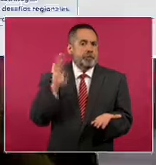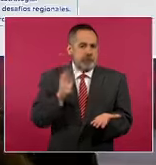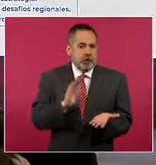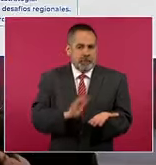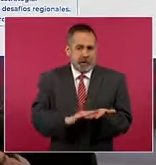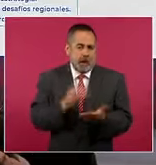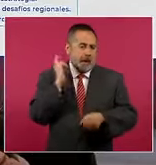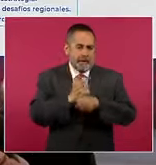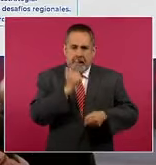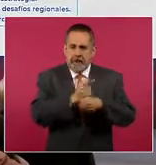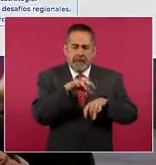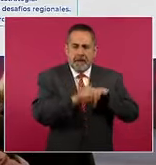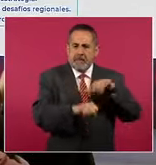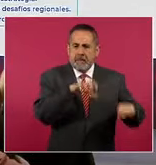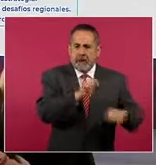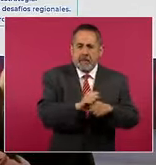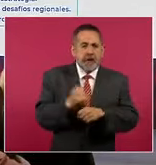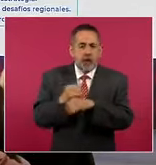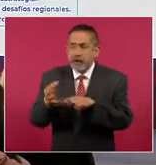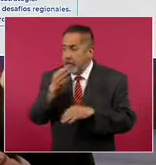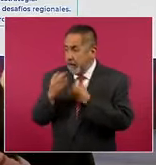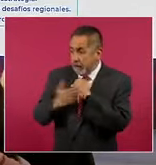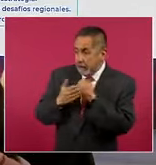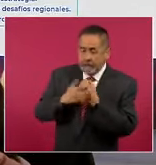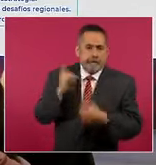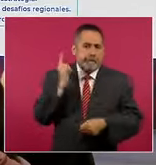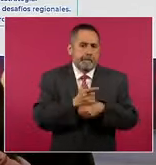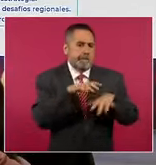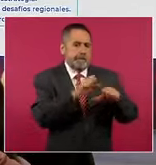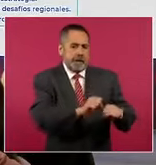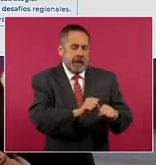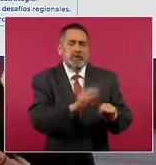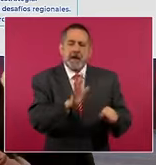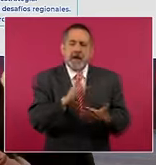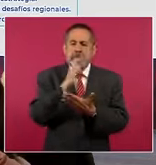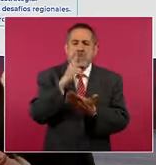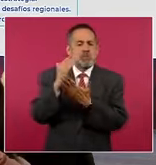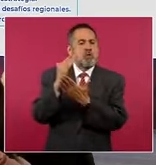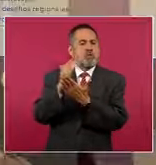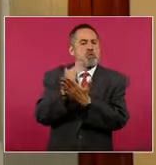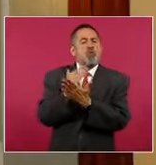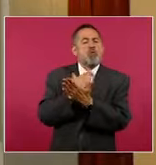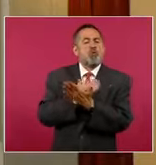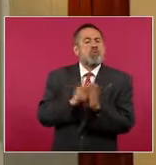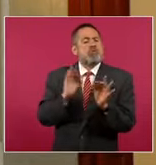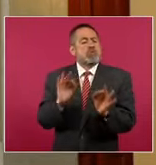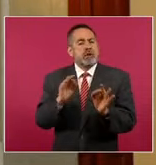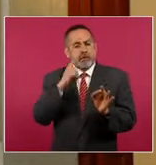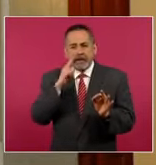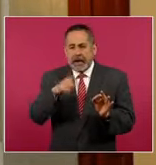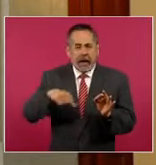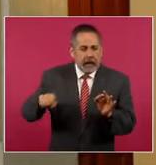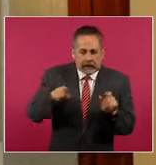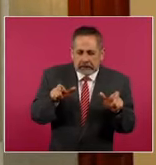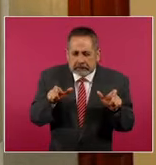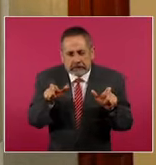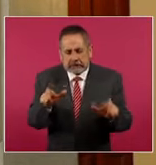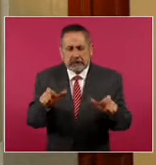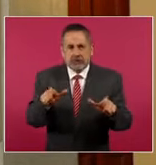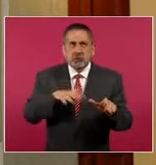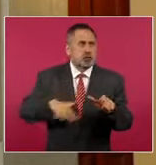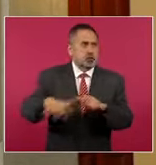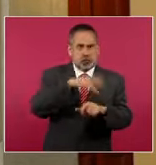cantidad de información que se ha generado ha sido una barrera para el empleo de nuestro espacio